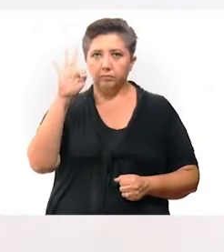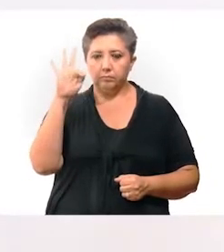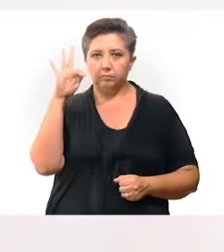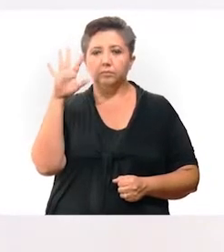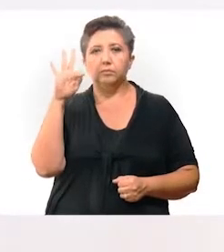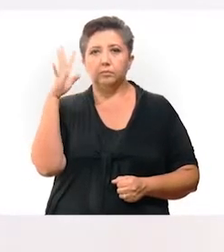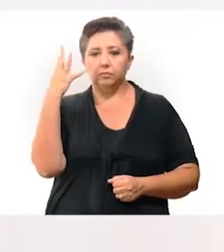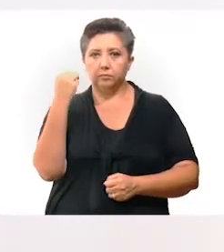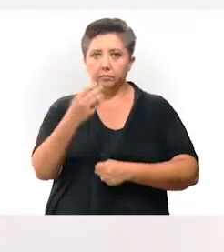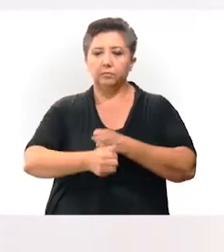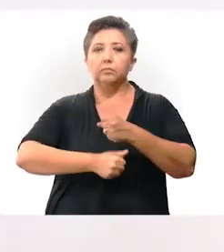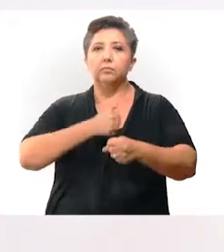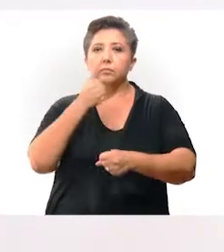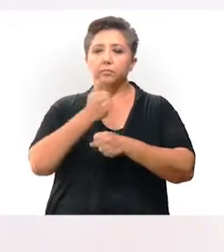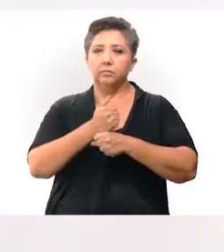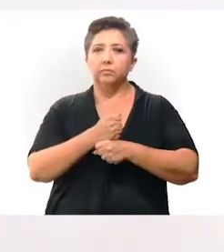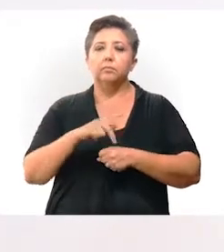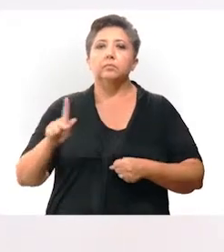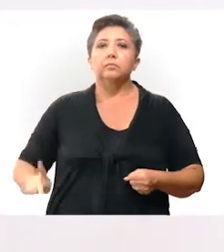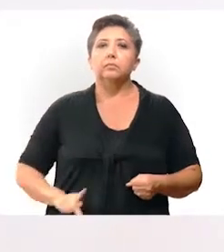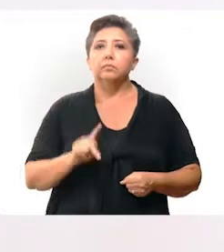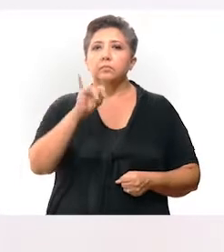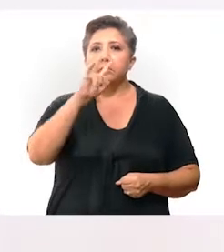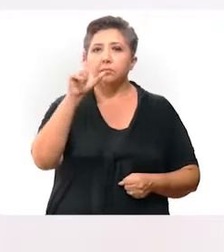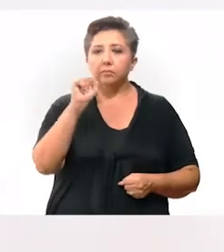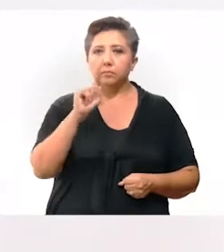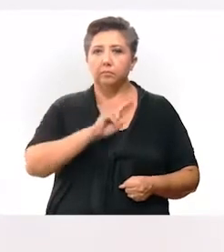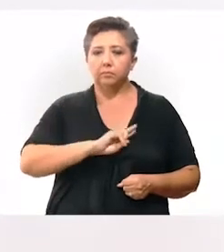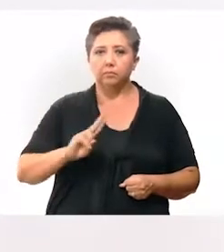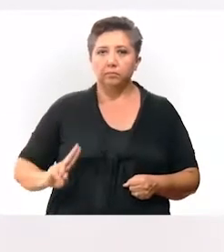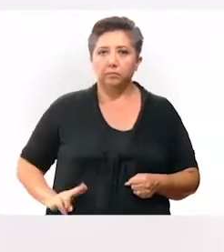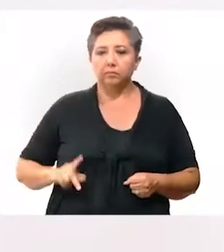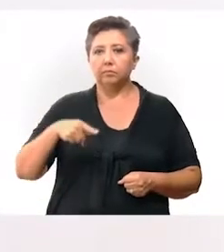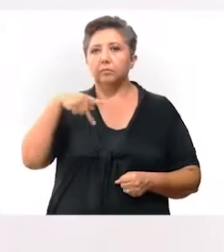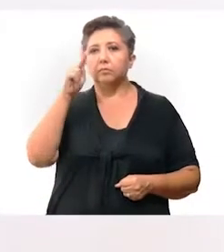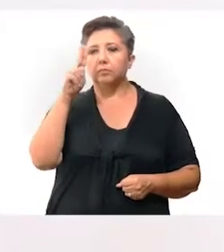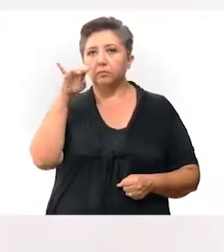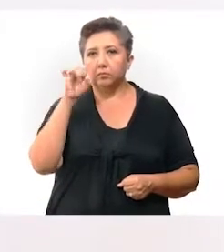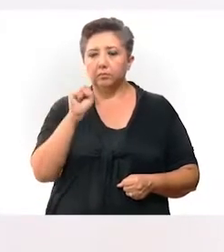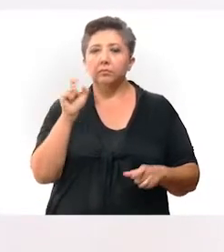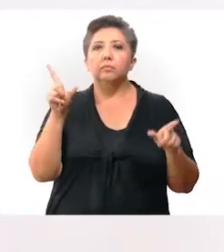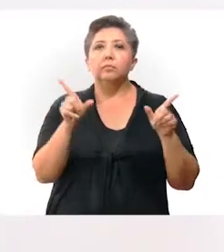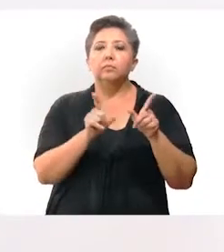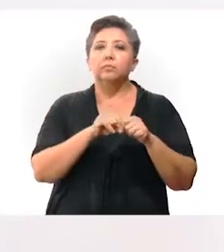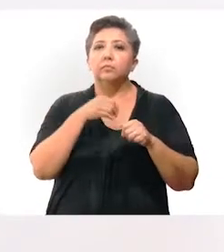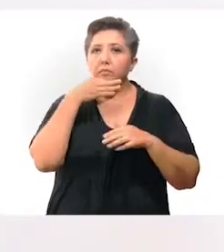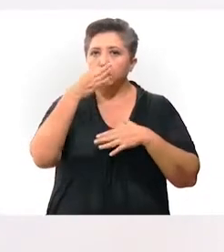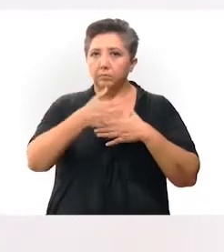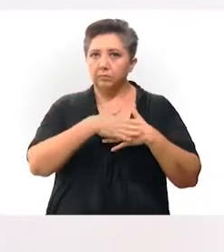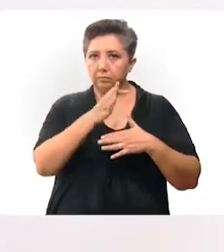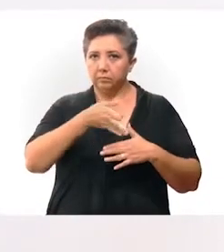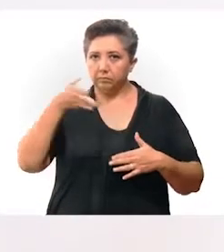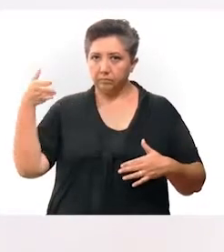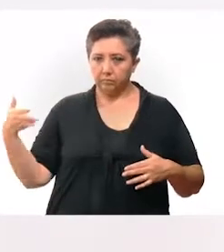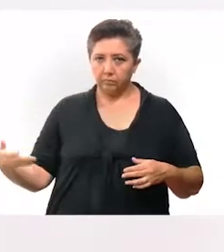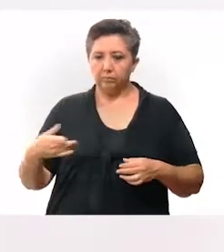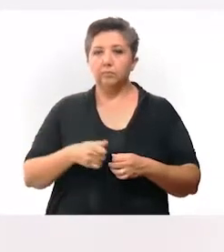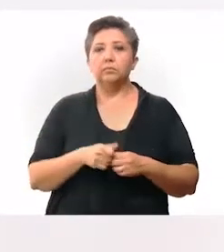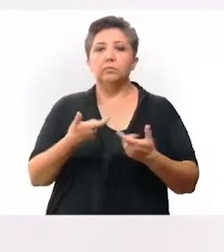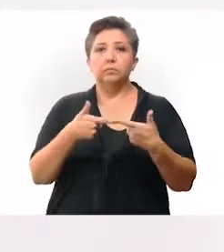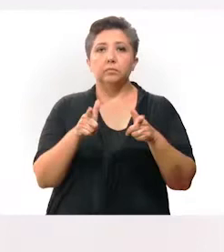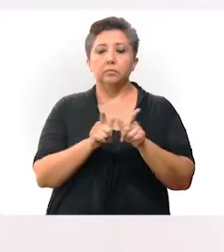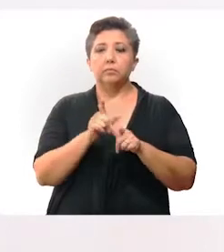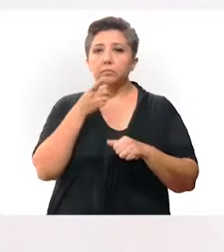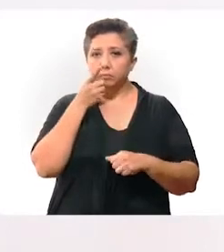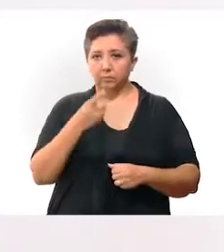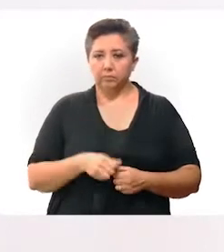a 49 años, de los municipios de Tizimín, Umán y Canacín. En breve se anunciará la fecha de la aplicación de dosis a este grupo